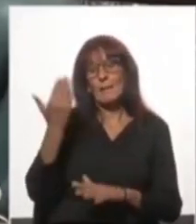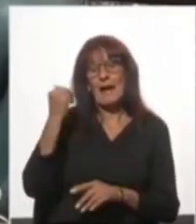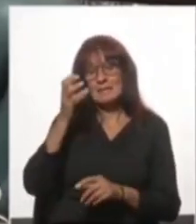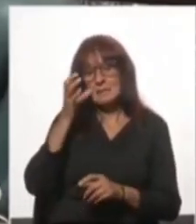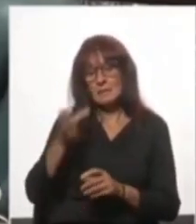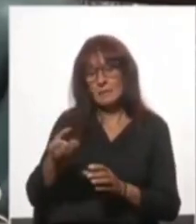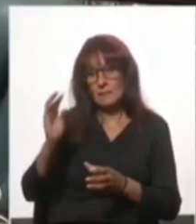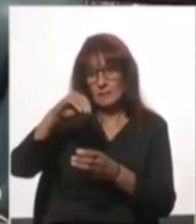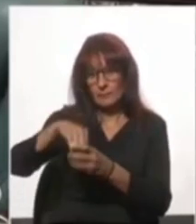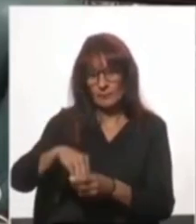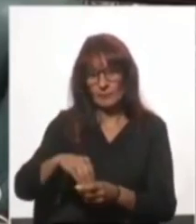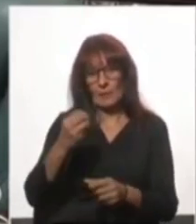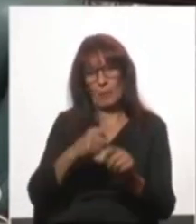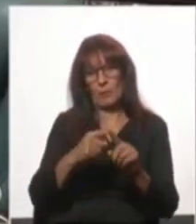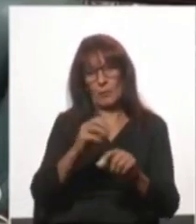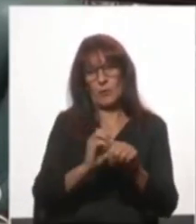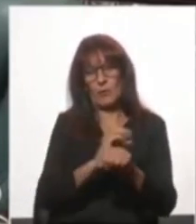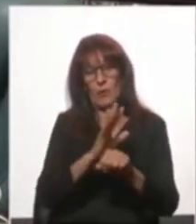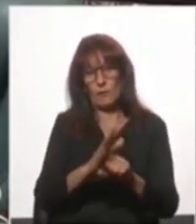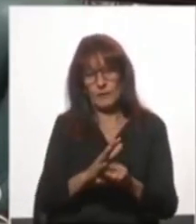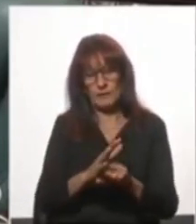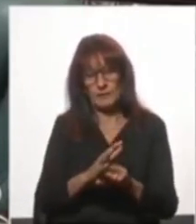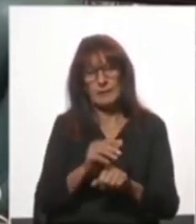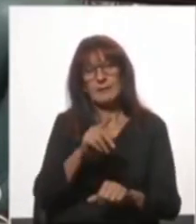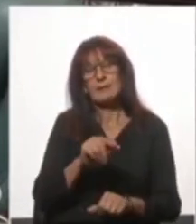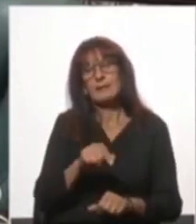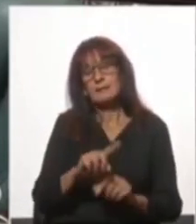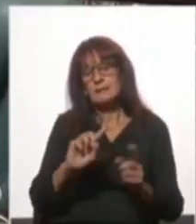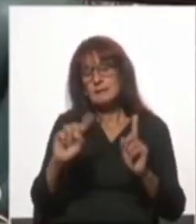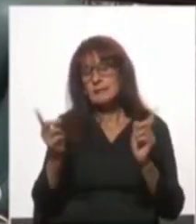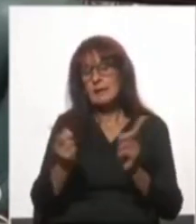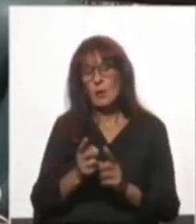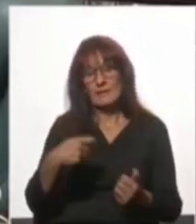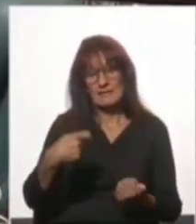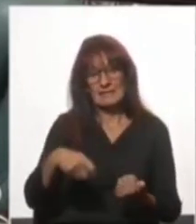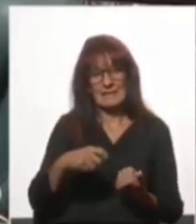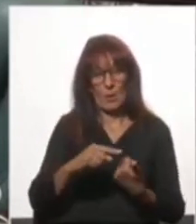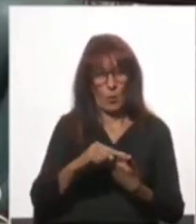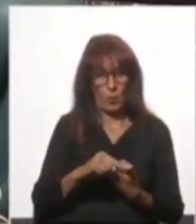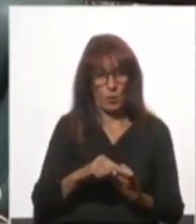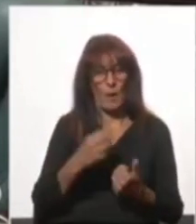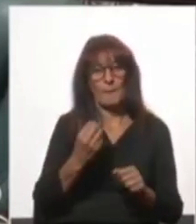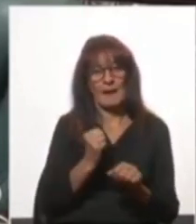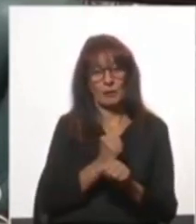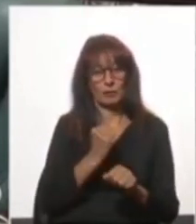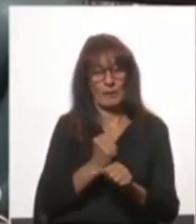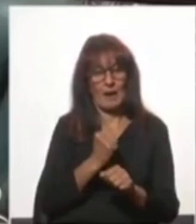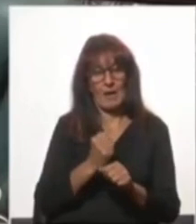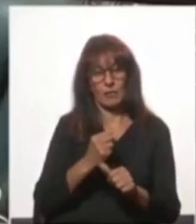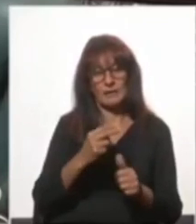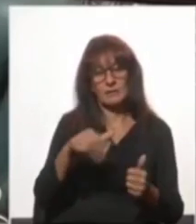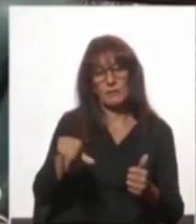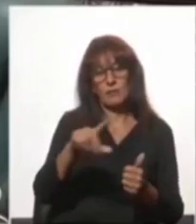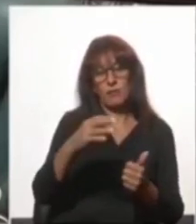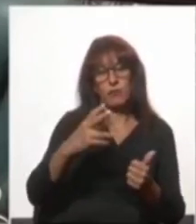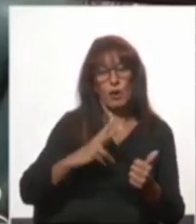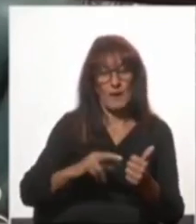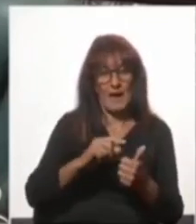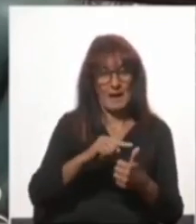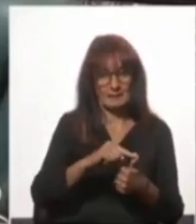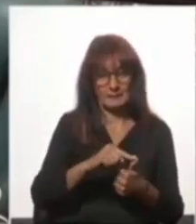implementando por el Fondo COVID se resume en seguros de paro para los trabajadores formales y